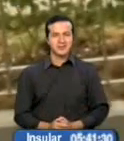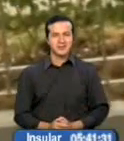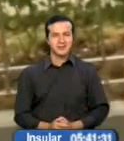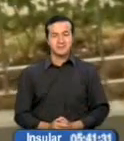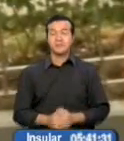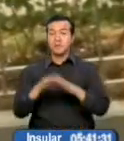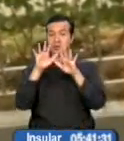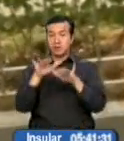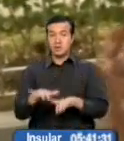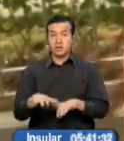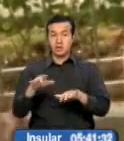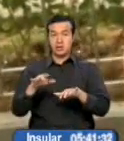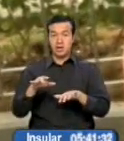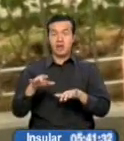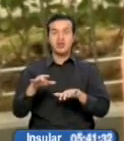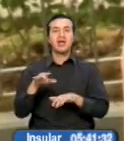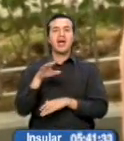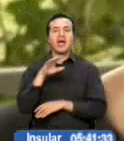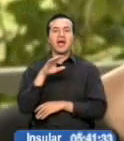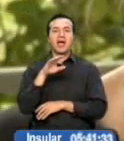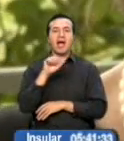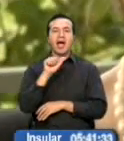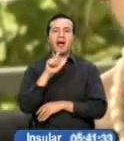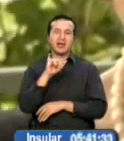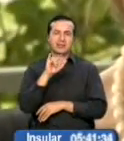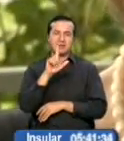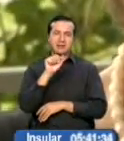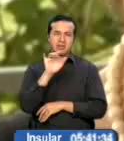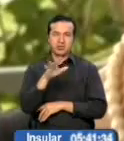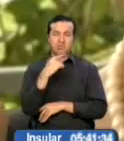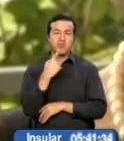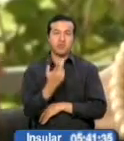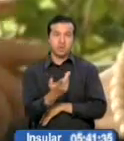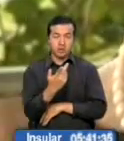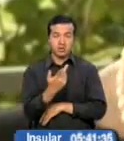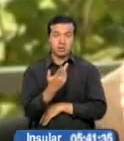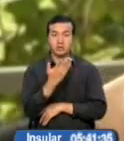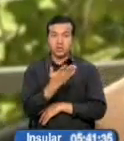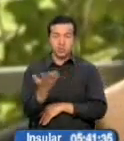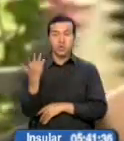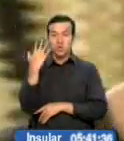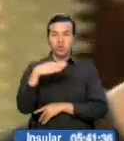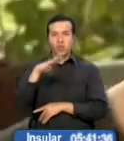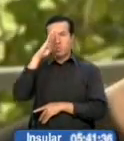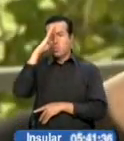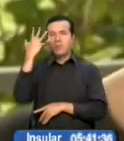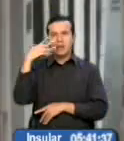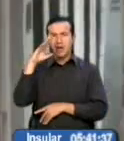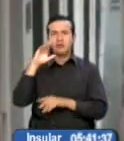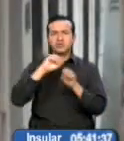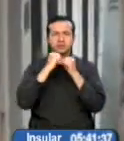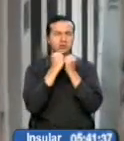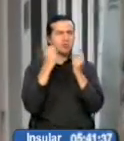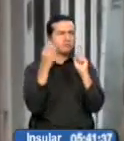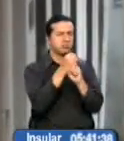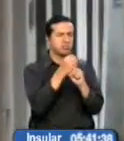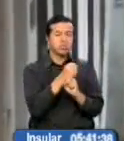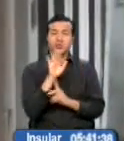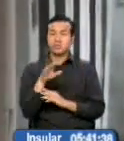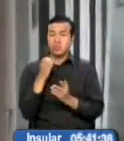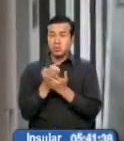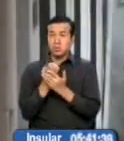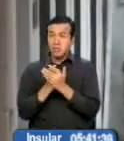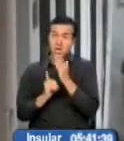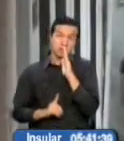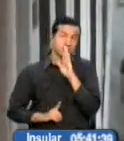La secretaria ejecutiva de la CEPAL, Alicia Bárcenas, sostiene que si bien Cuba registra estos logros en el ámbito social, su economía no